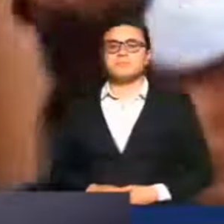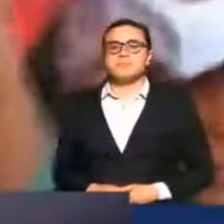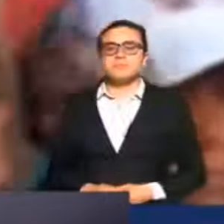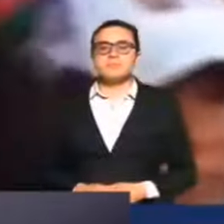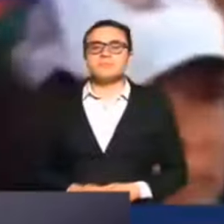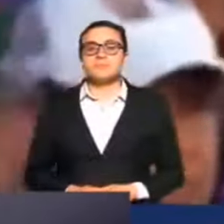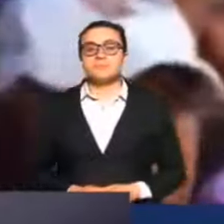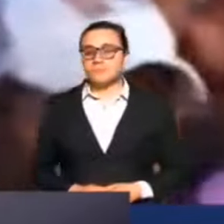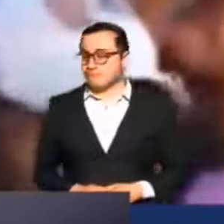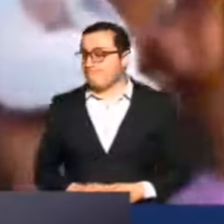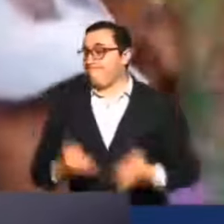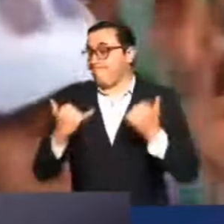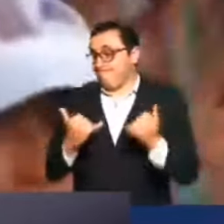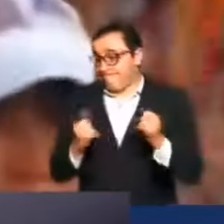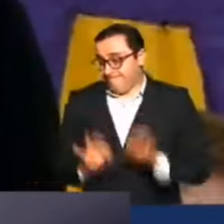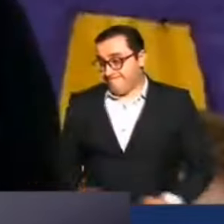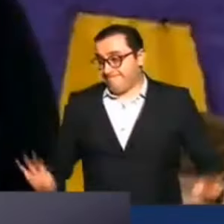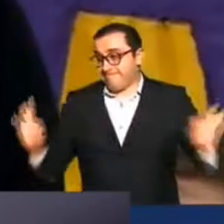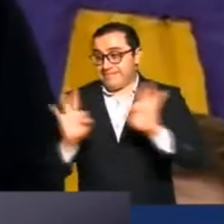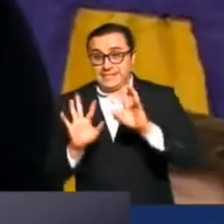Que reconocernos